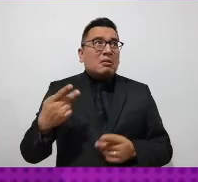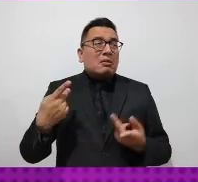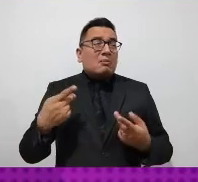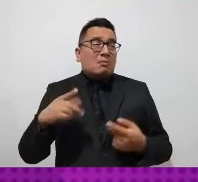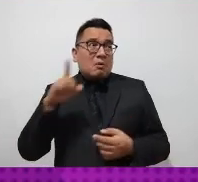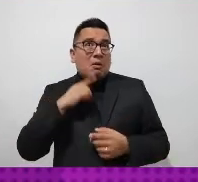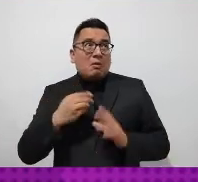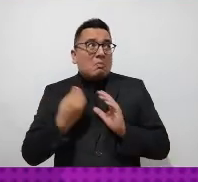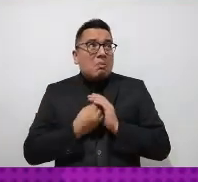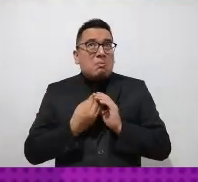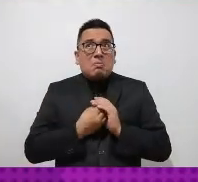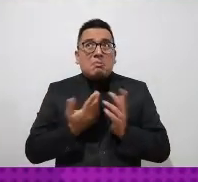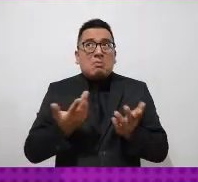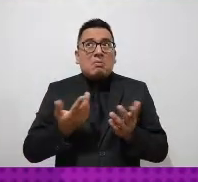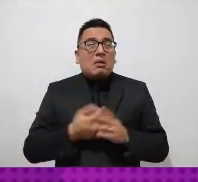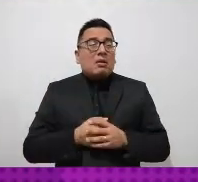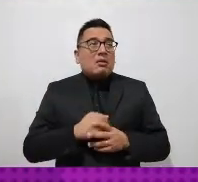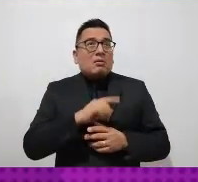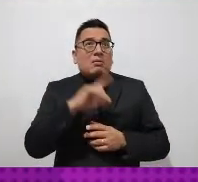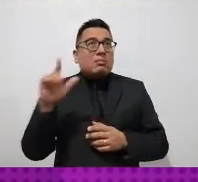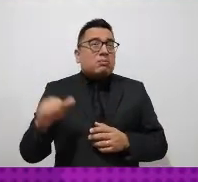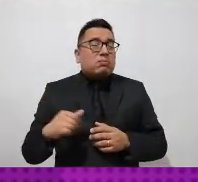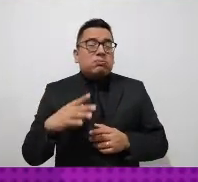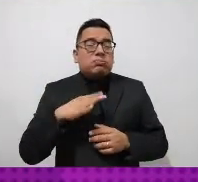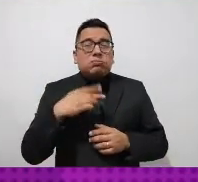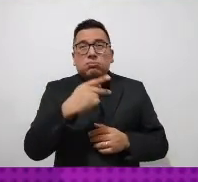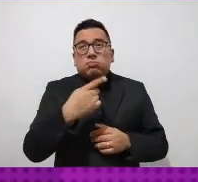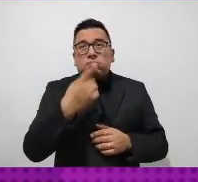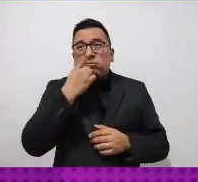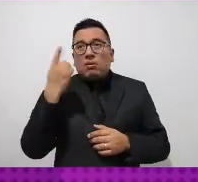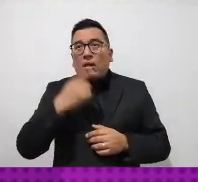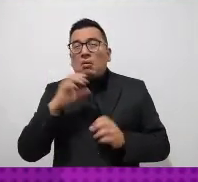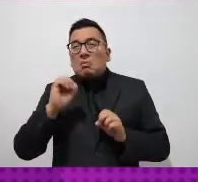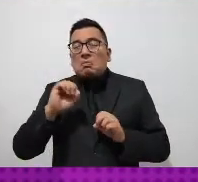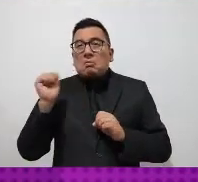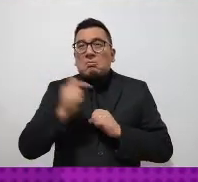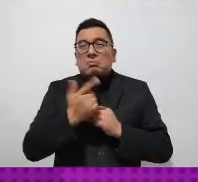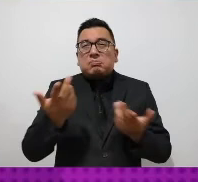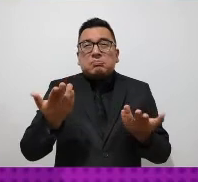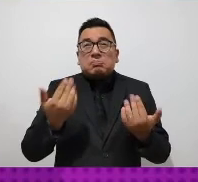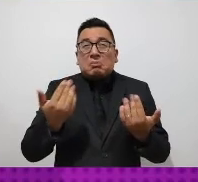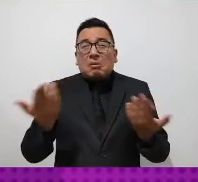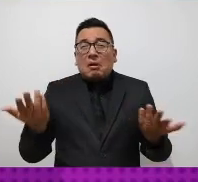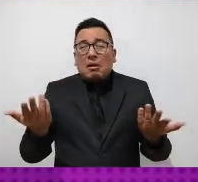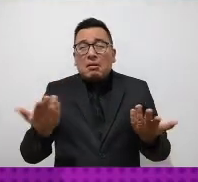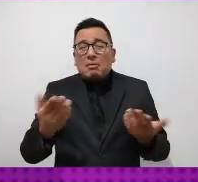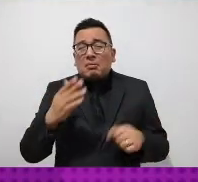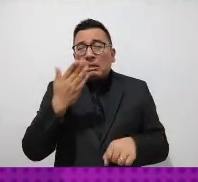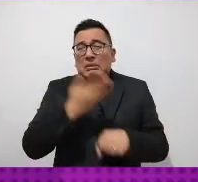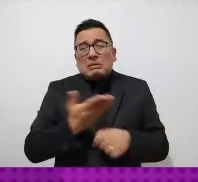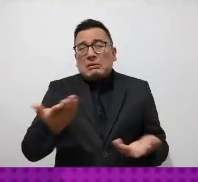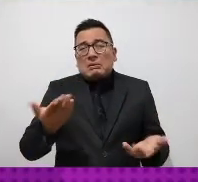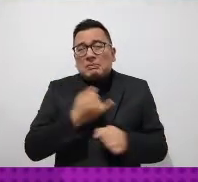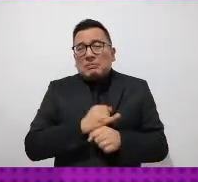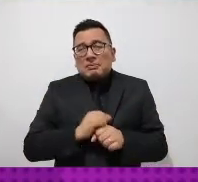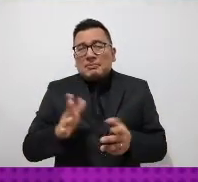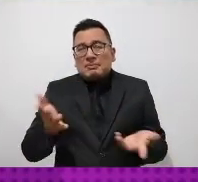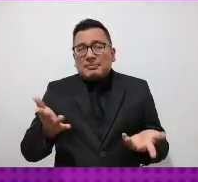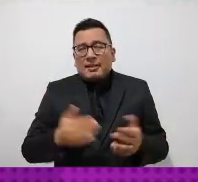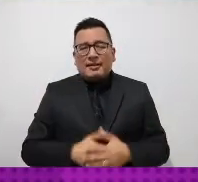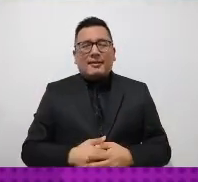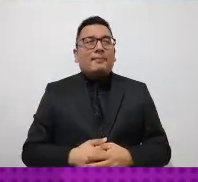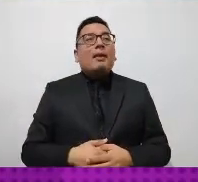sanciones para los agresores o posibles agresores. Ahora, también tenemos otra parte que es el padrón de